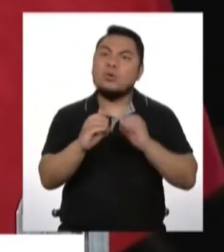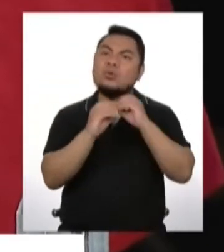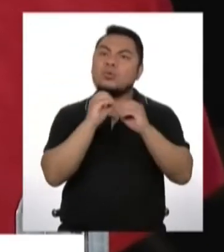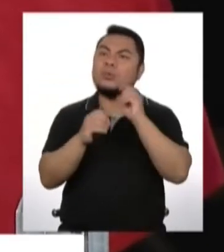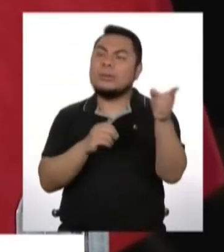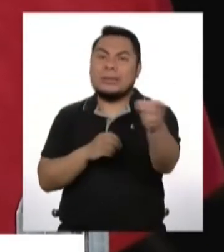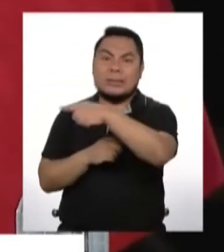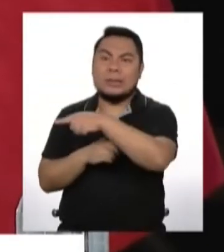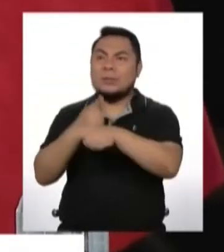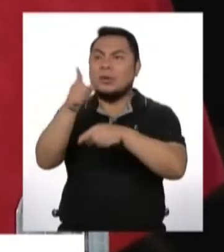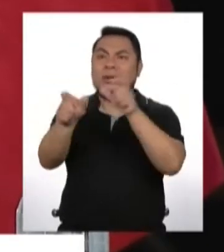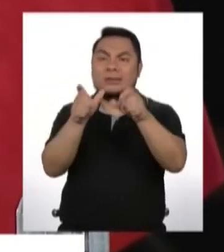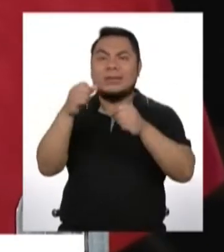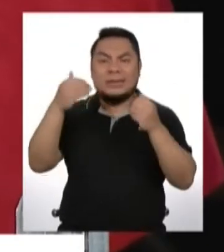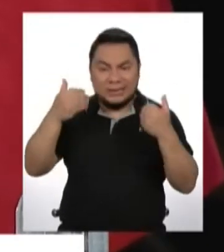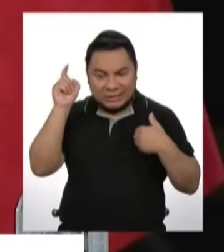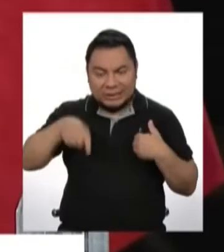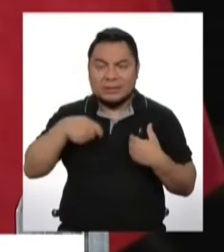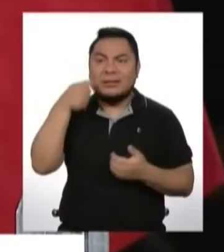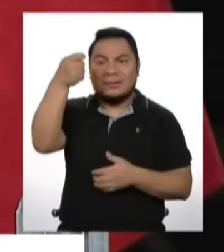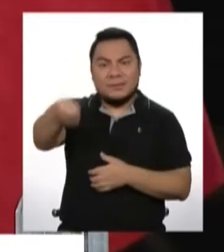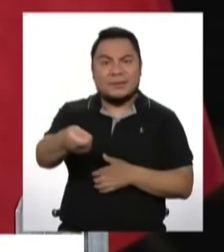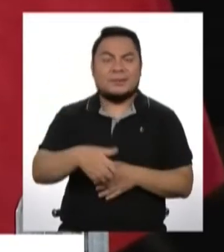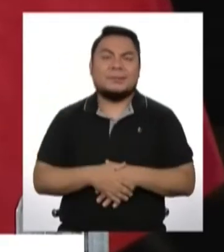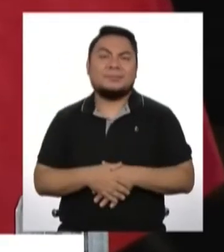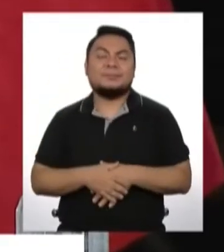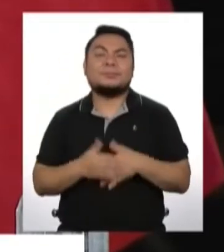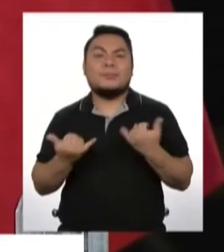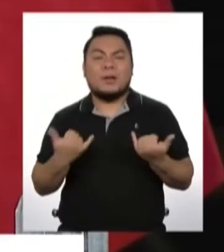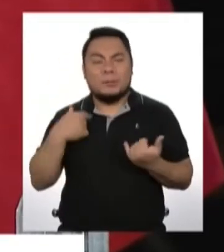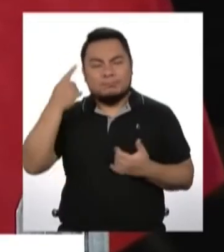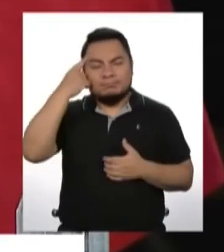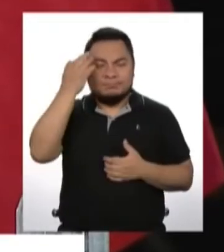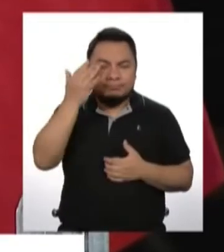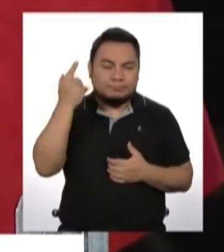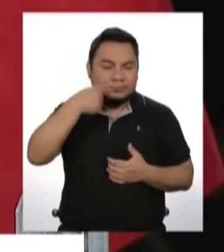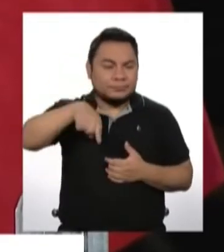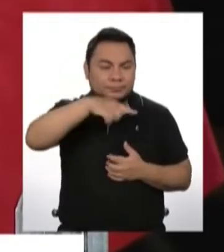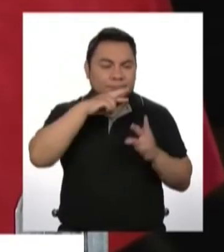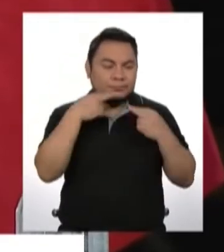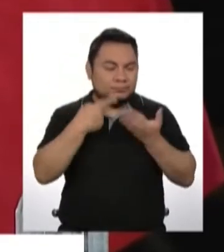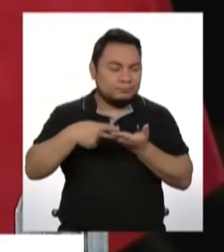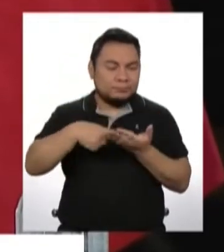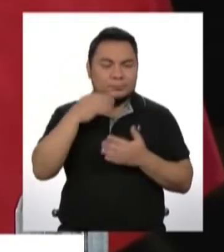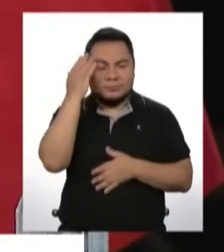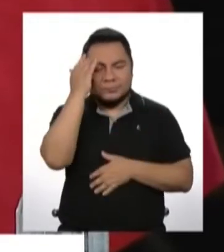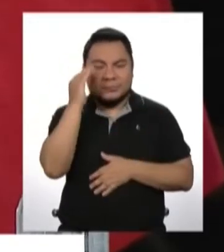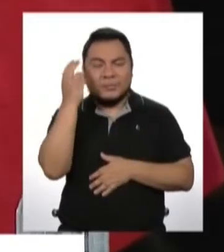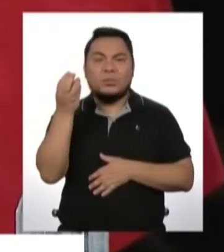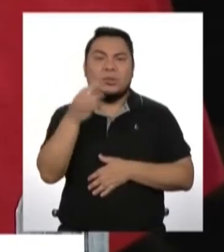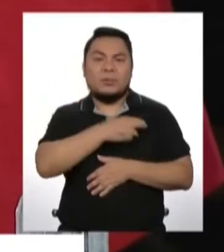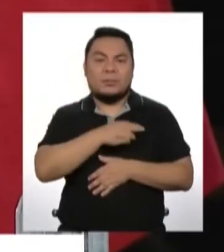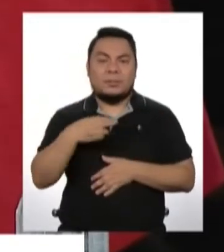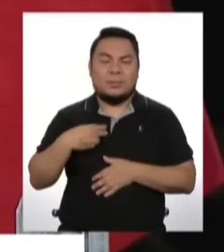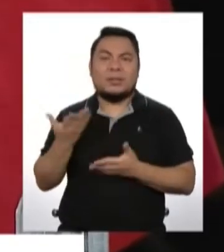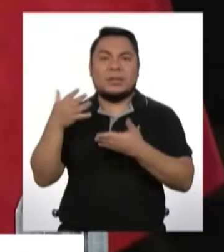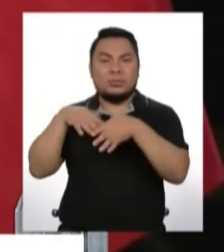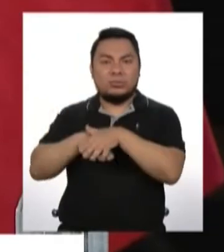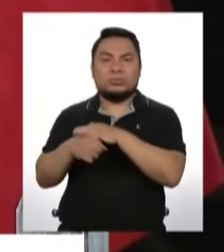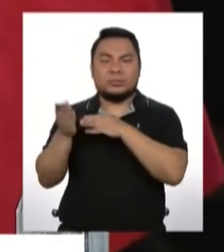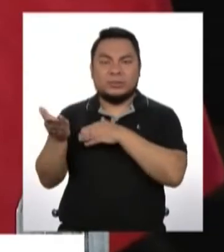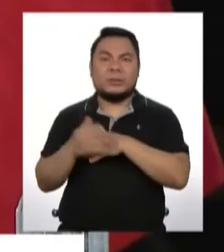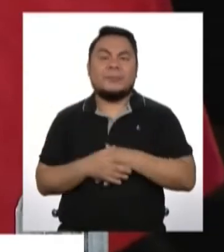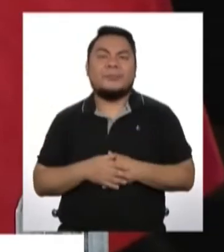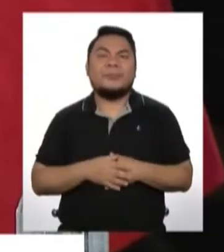porque esas personas tenemos que llegar. Y lo que estamos ahora evaluando y estamos viendo con el Ministerio de Desarrollo e Inclusión